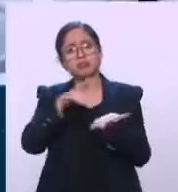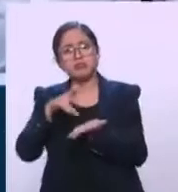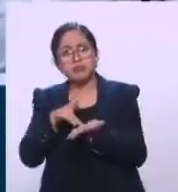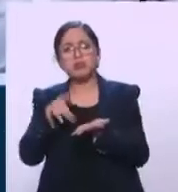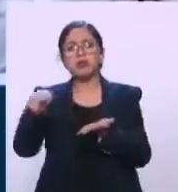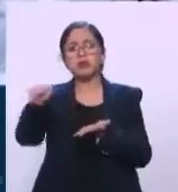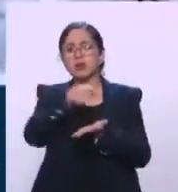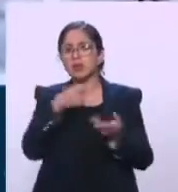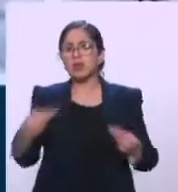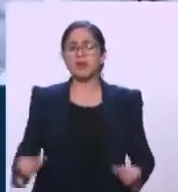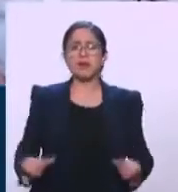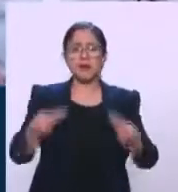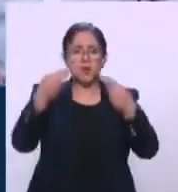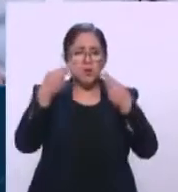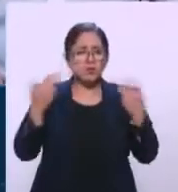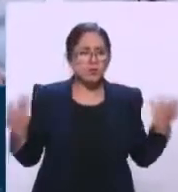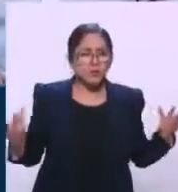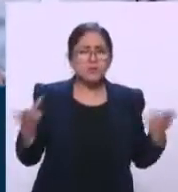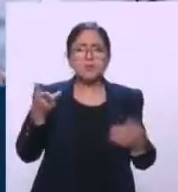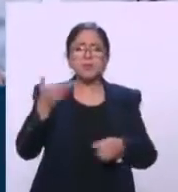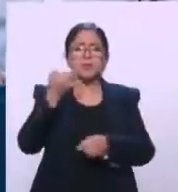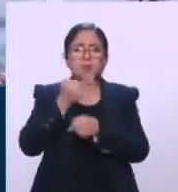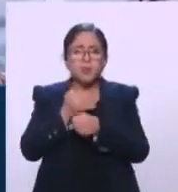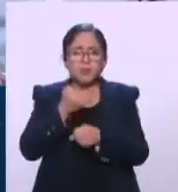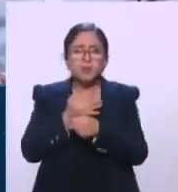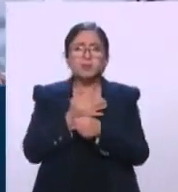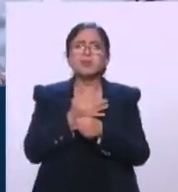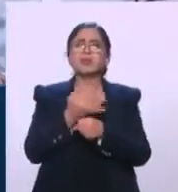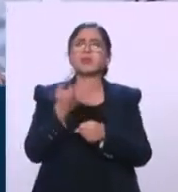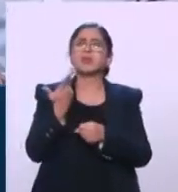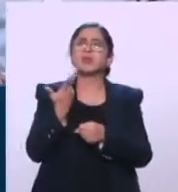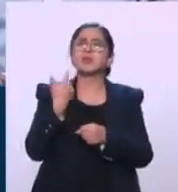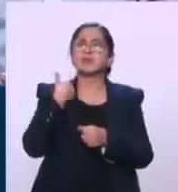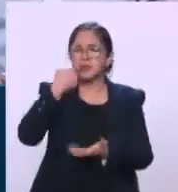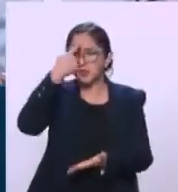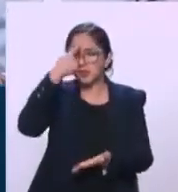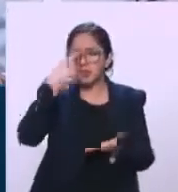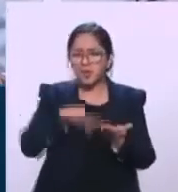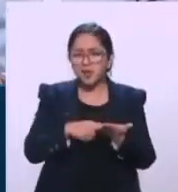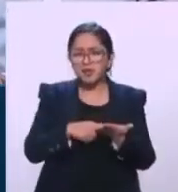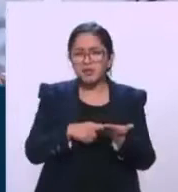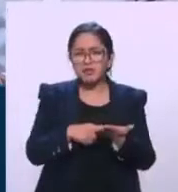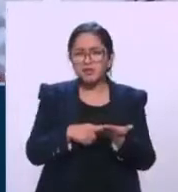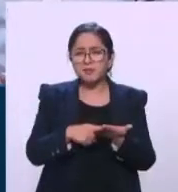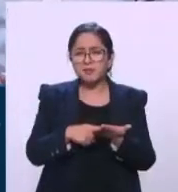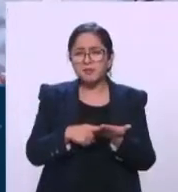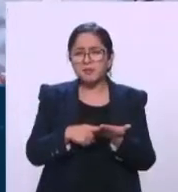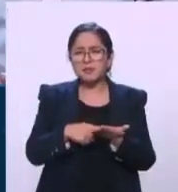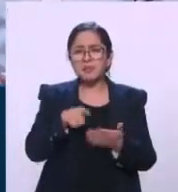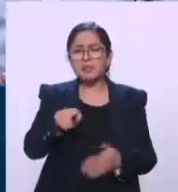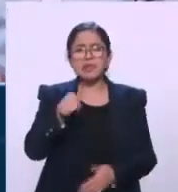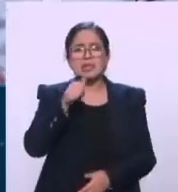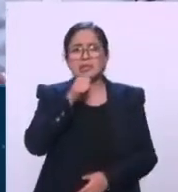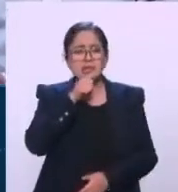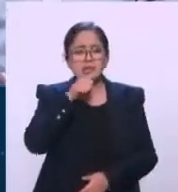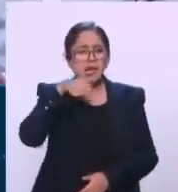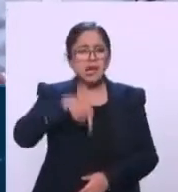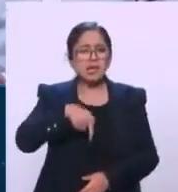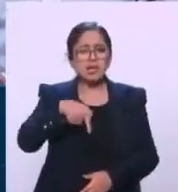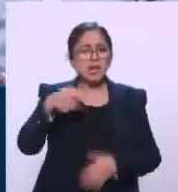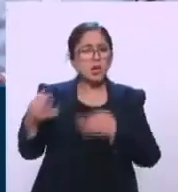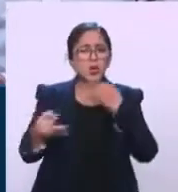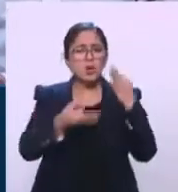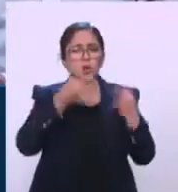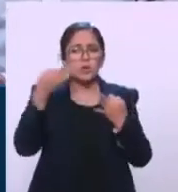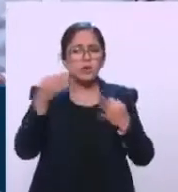con el mercado. Es decir, esta es una cosa que se analiza, no sé si no hemos analizado aquí